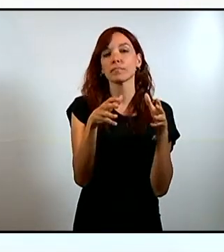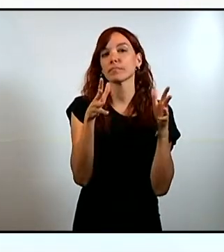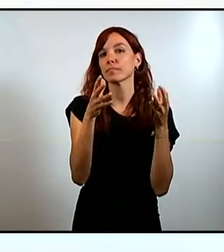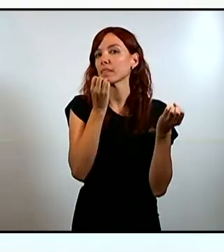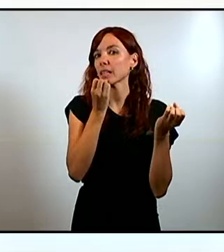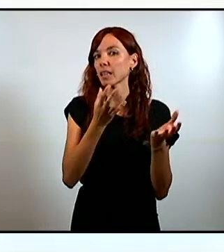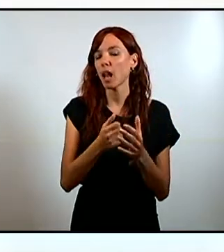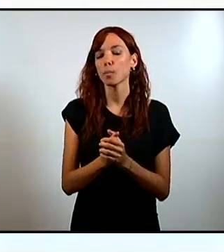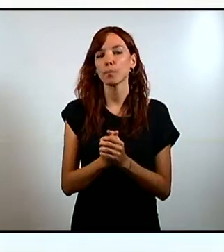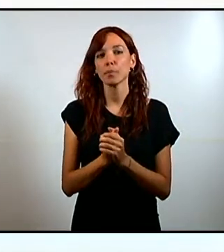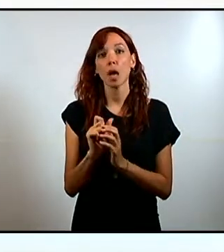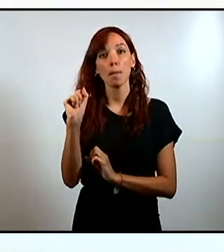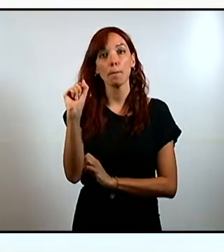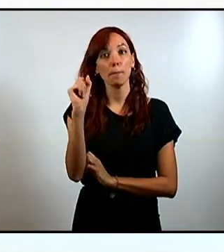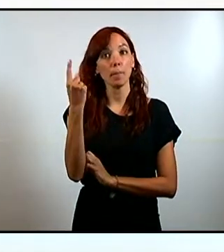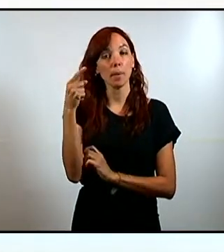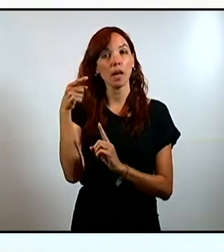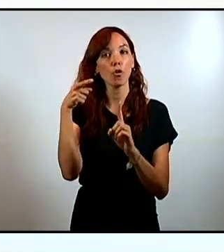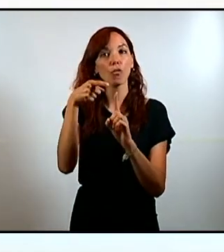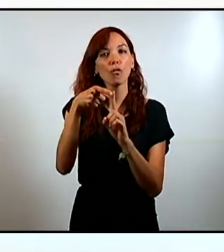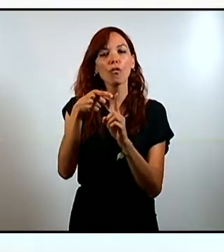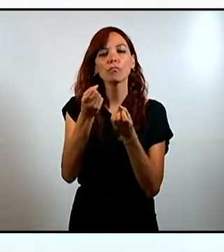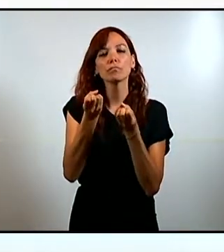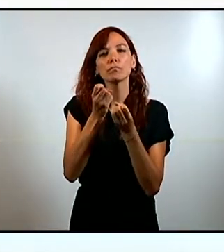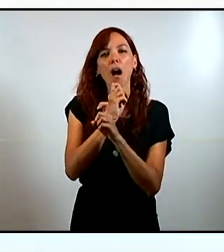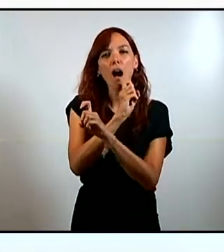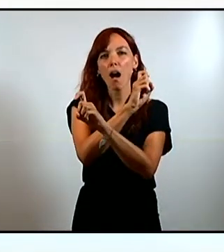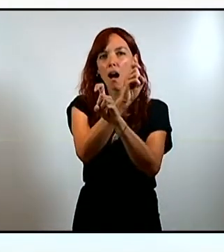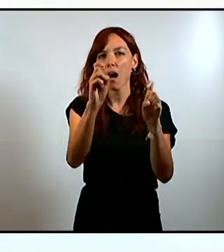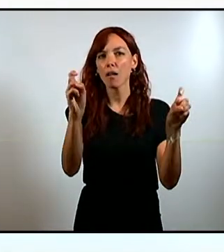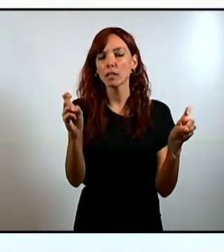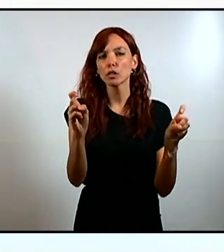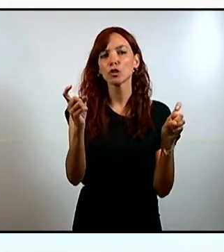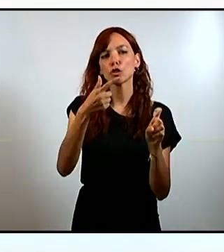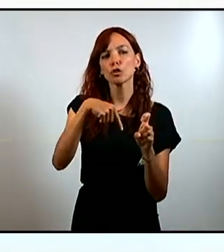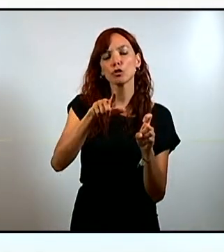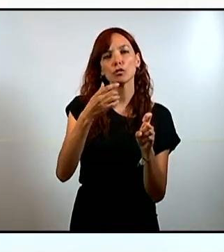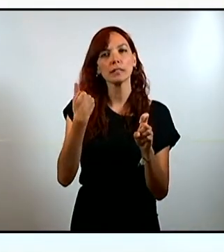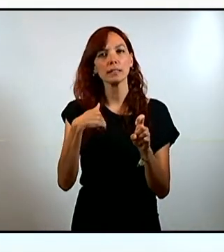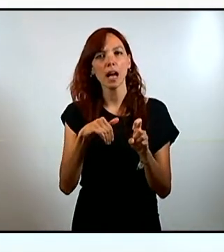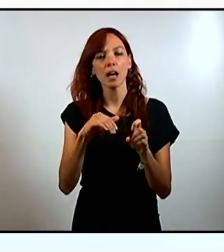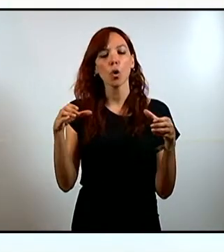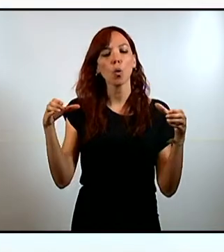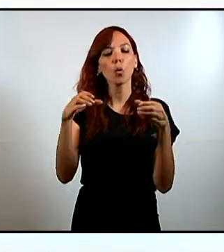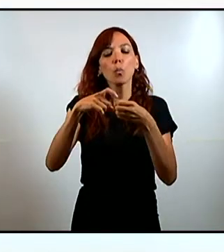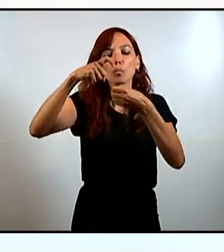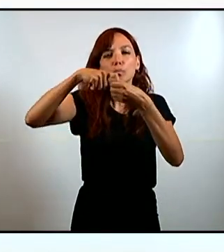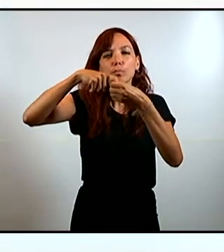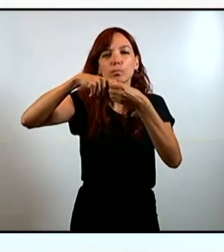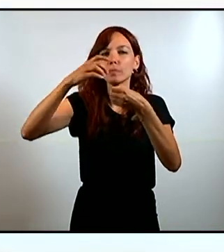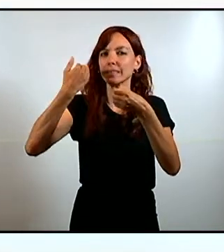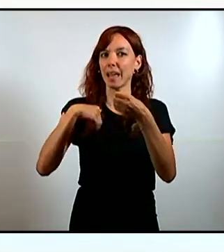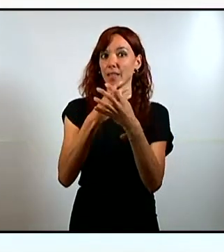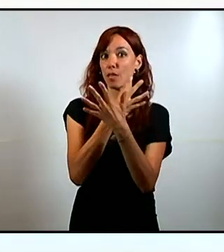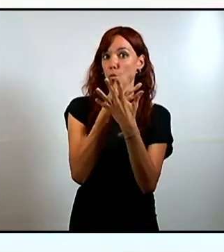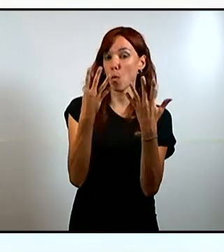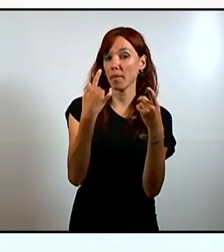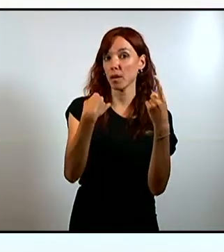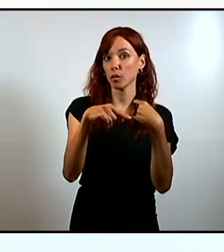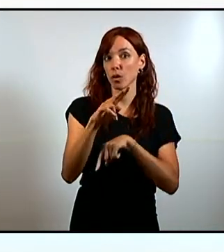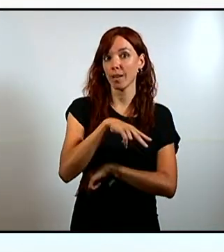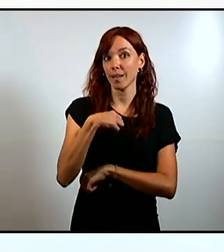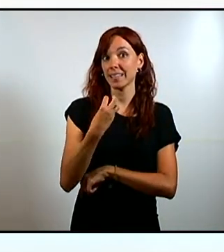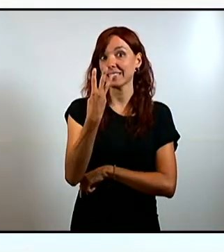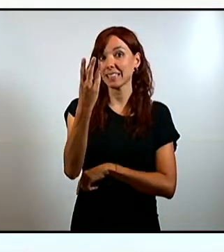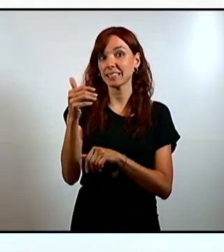Primero, anunciaros que vamos completando el Ejecutivo. Hemos nombrado 19 directores generales, 3 secretarías